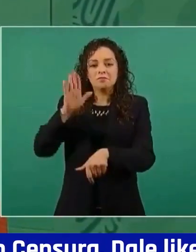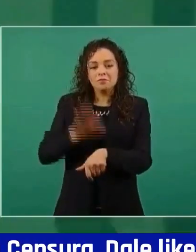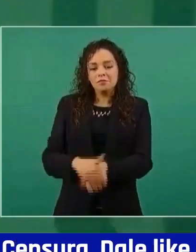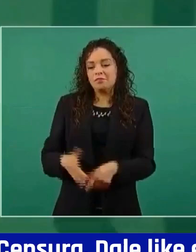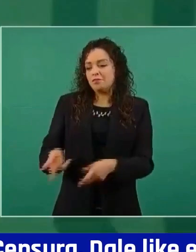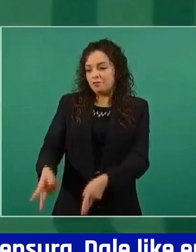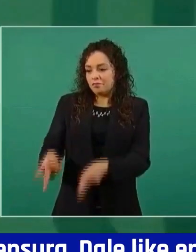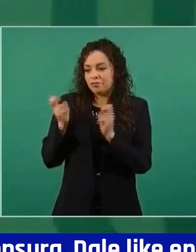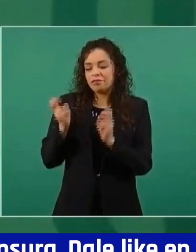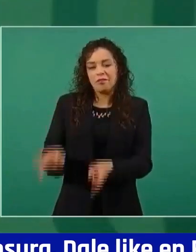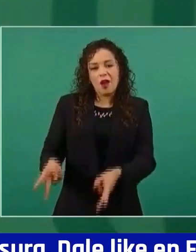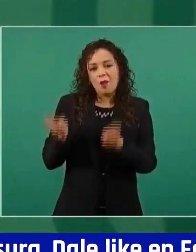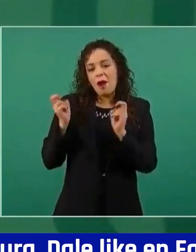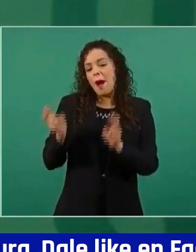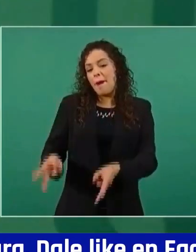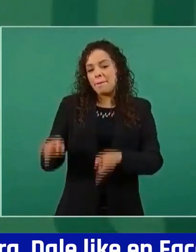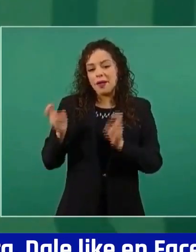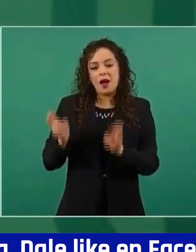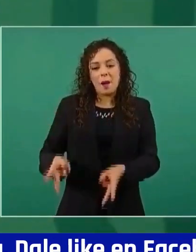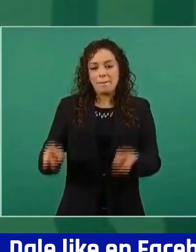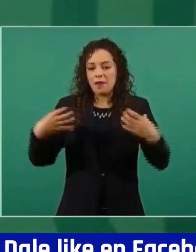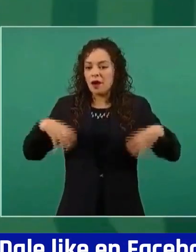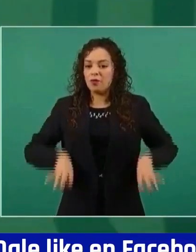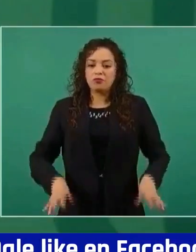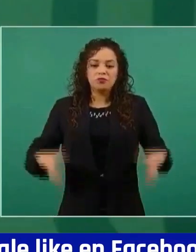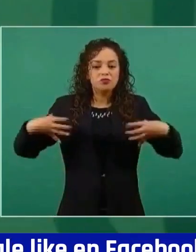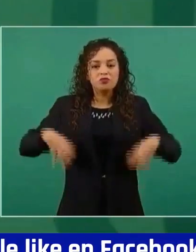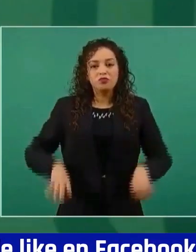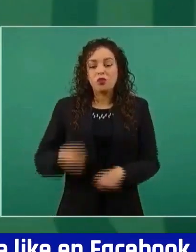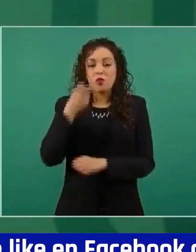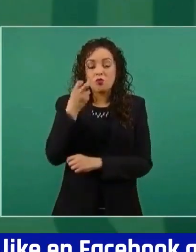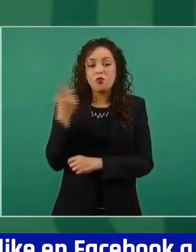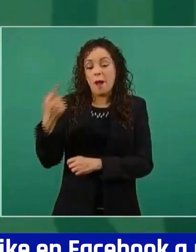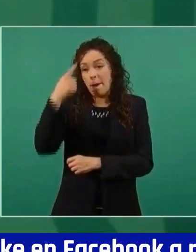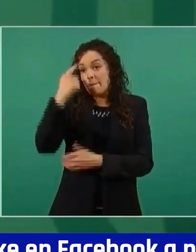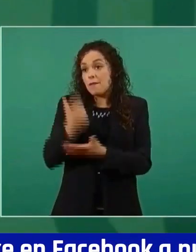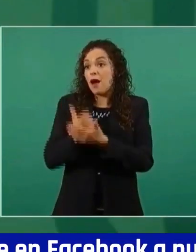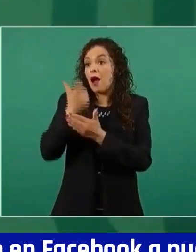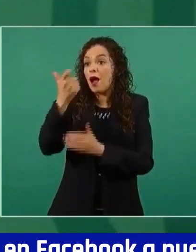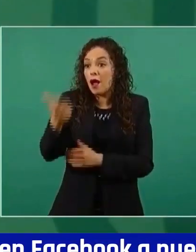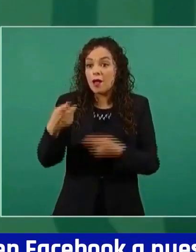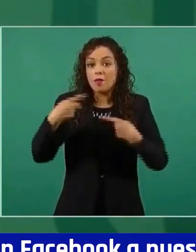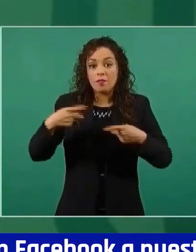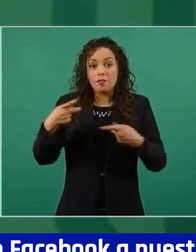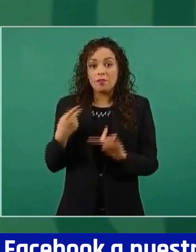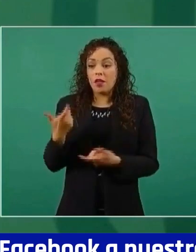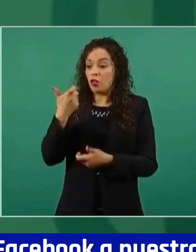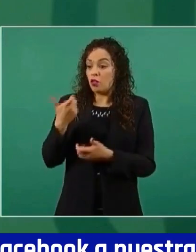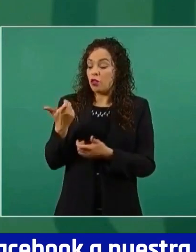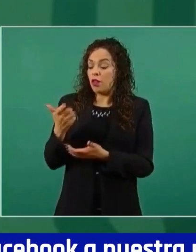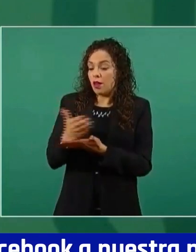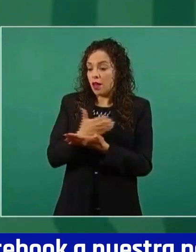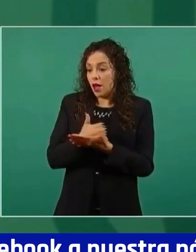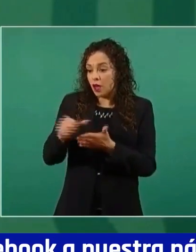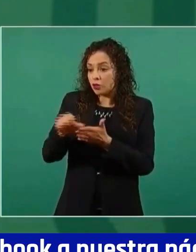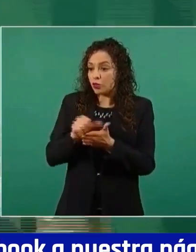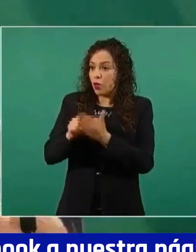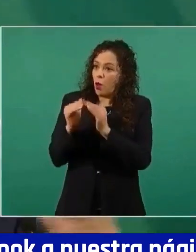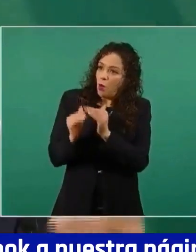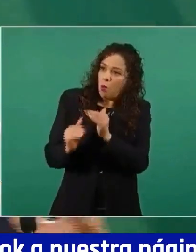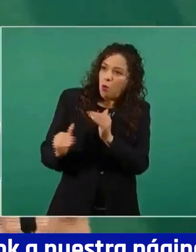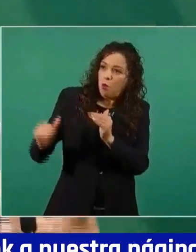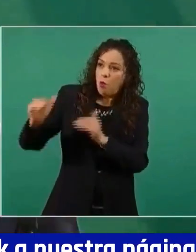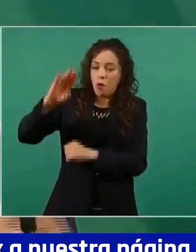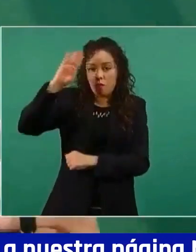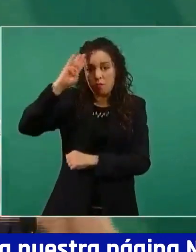Entonces el presupuesto se utilizaba para pagar sueldos elevadísimos, para colmar de atenciones, de